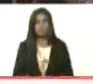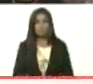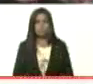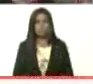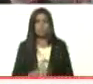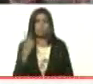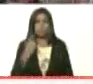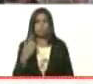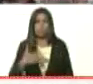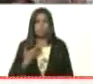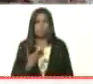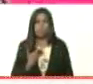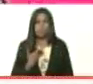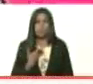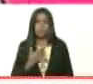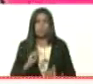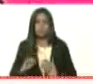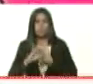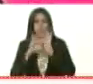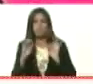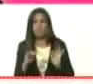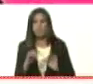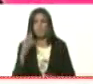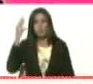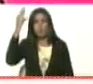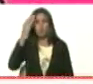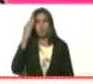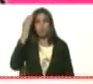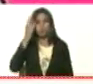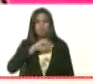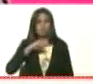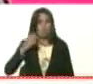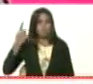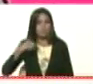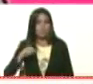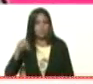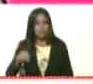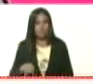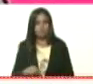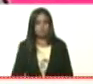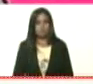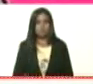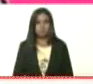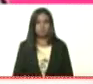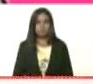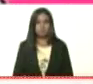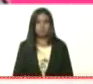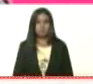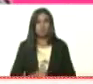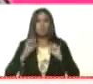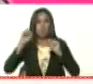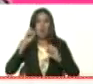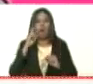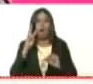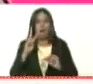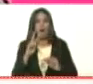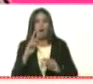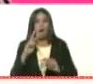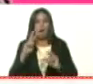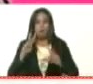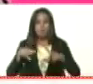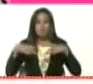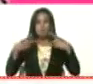solo es posible con la clase trabajadora y la conciencia que hoy tenemos lograr dar un salto